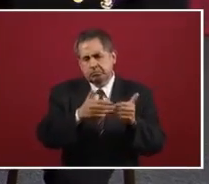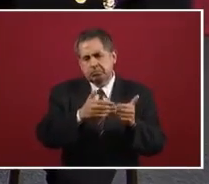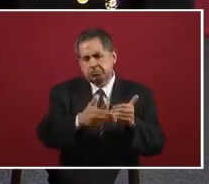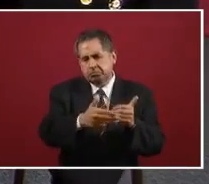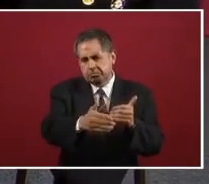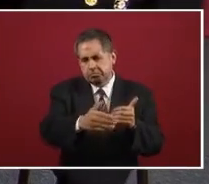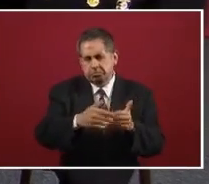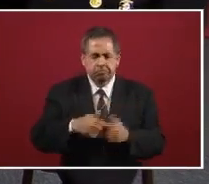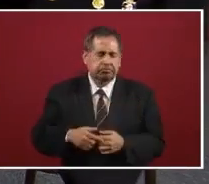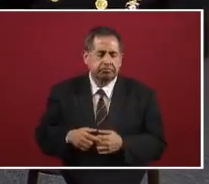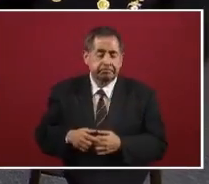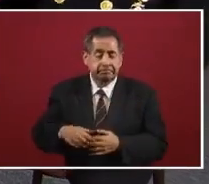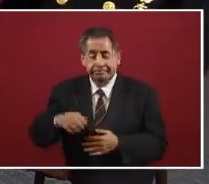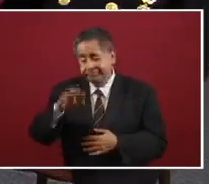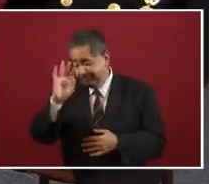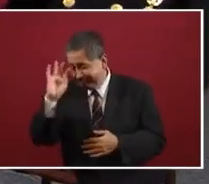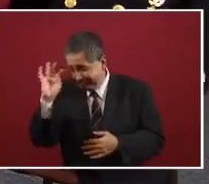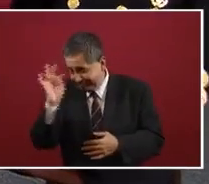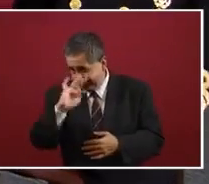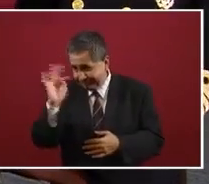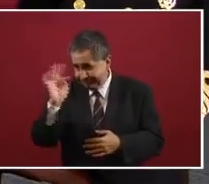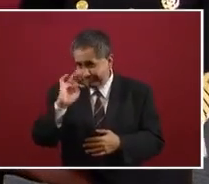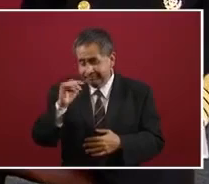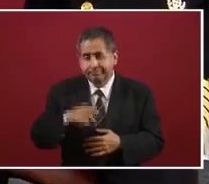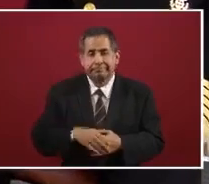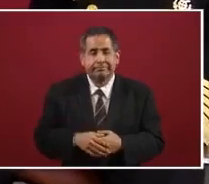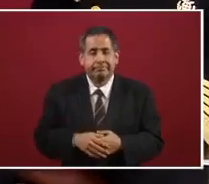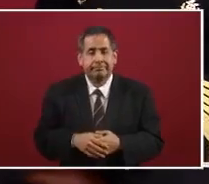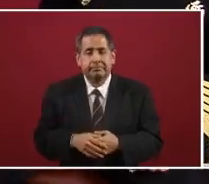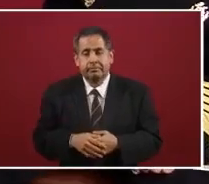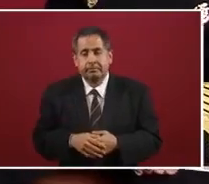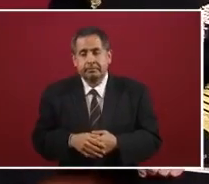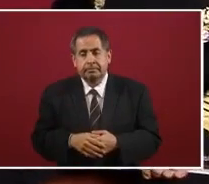Si resulta de que